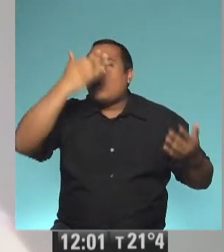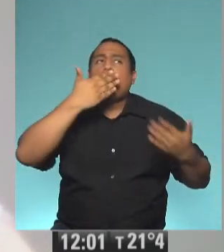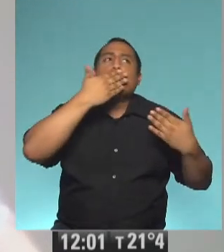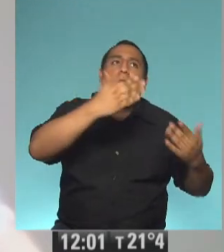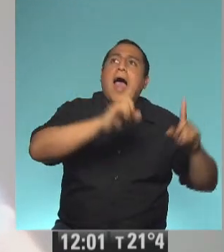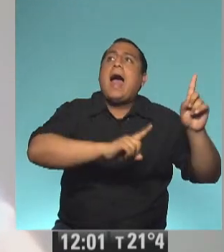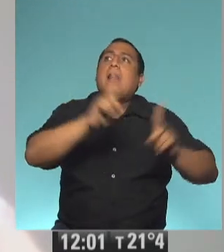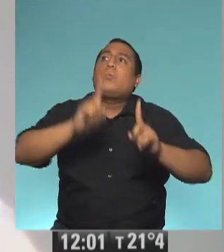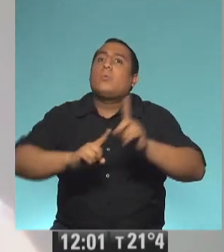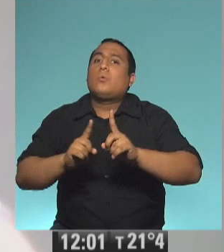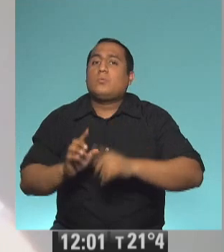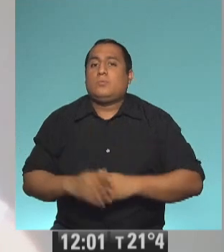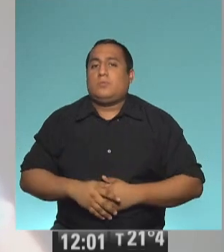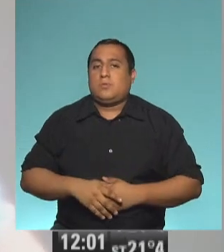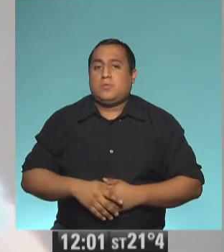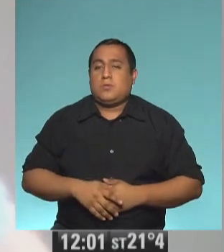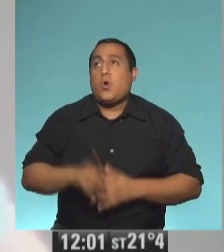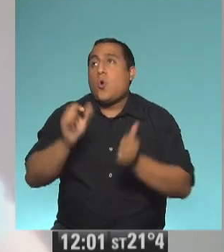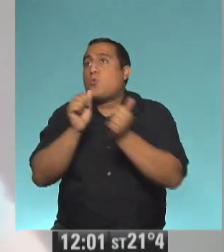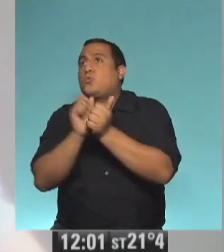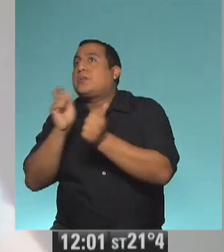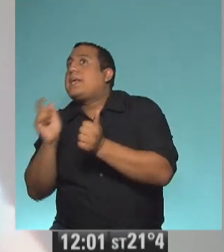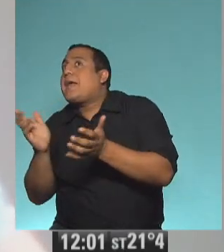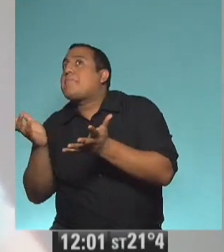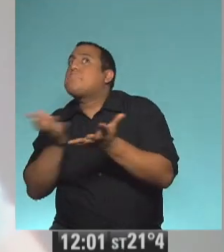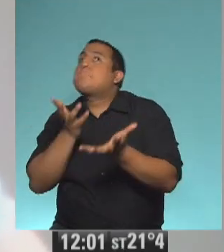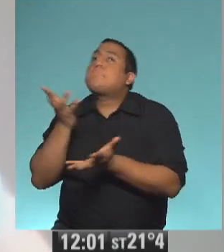a alguien? Ahí con quien estás acompañada.